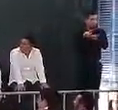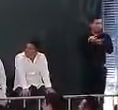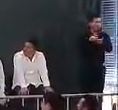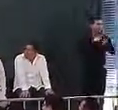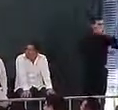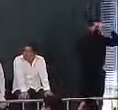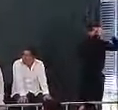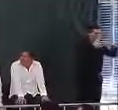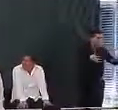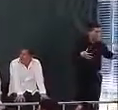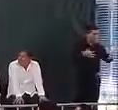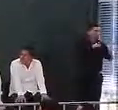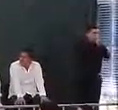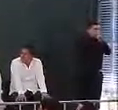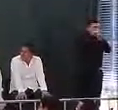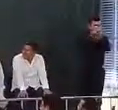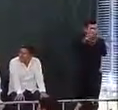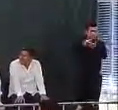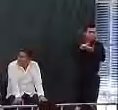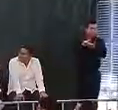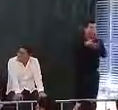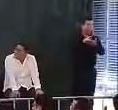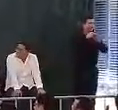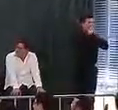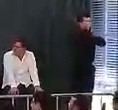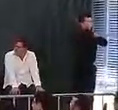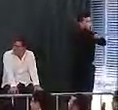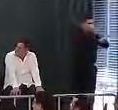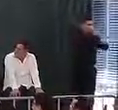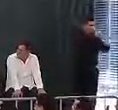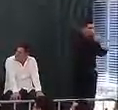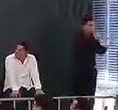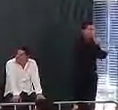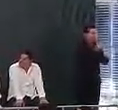arriba para abajo, como se barren, como se limpian las escaleras.